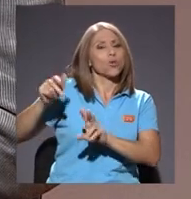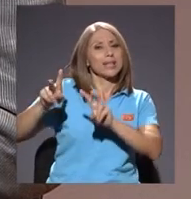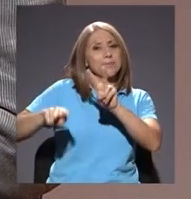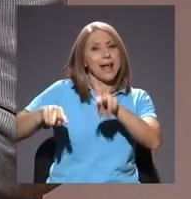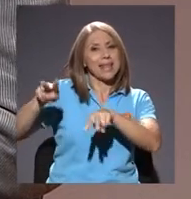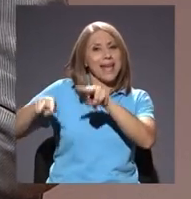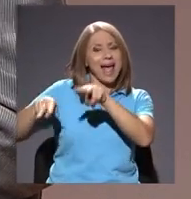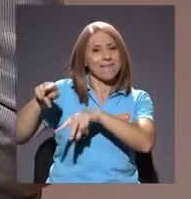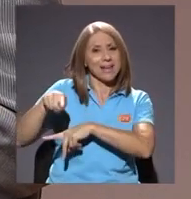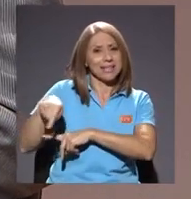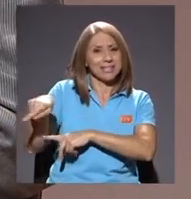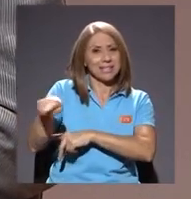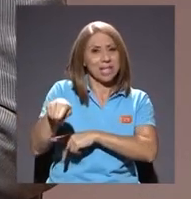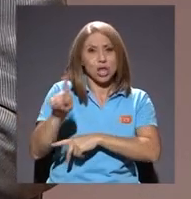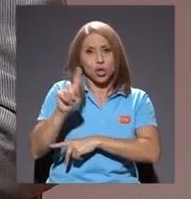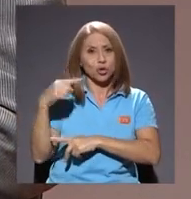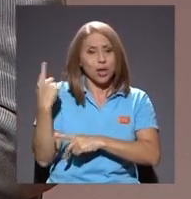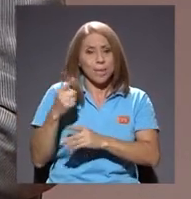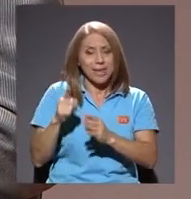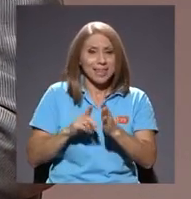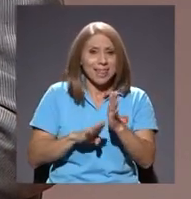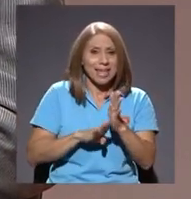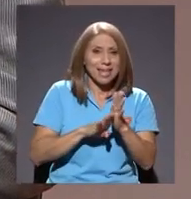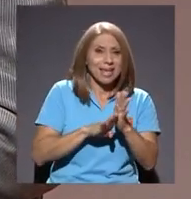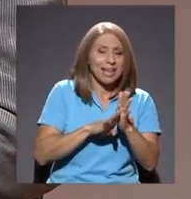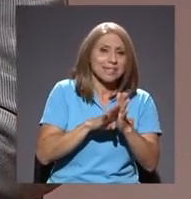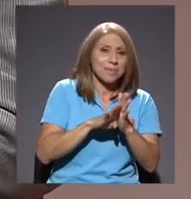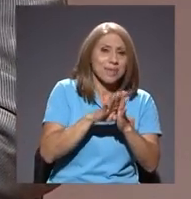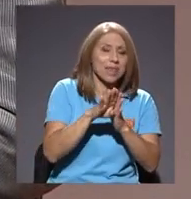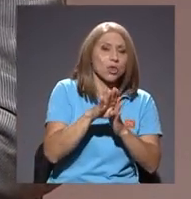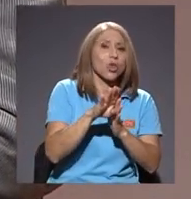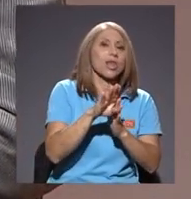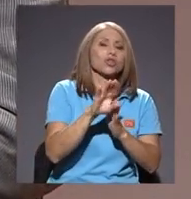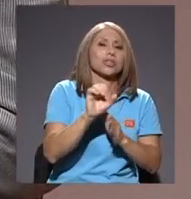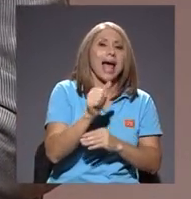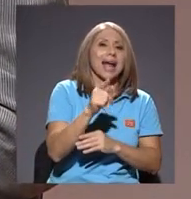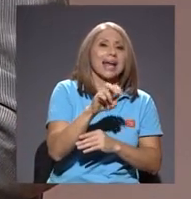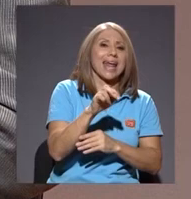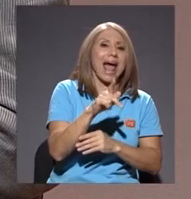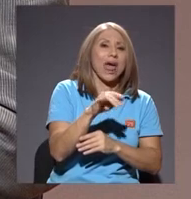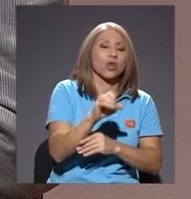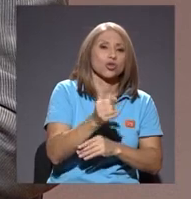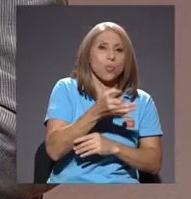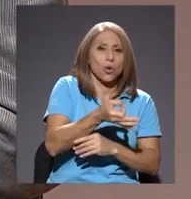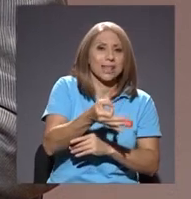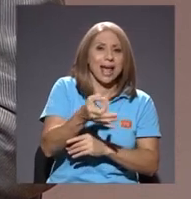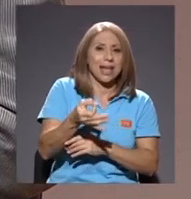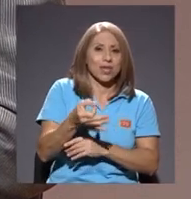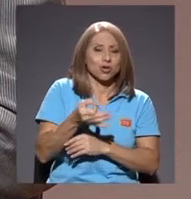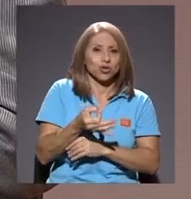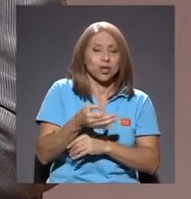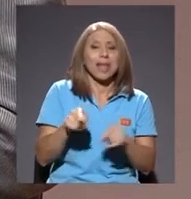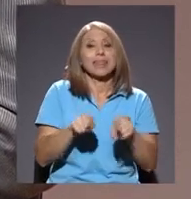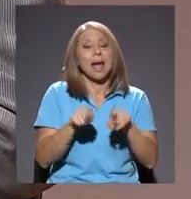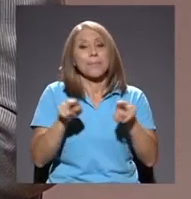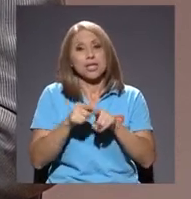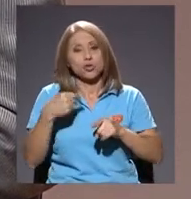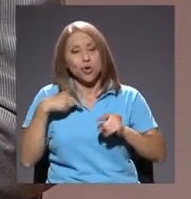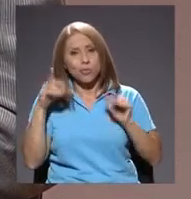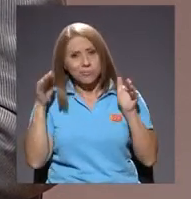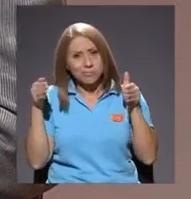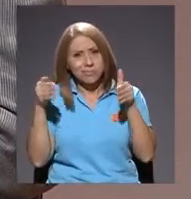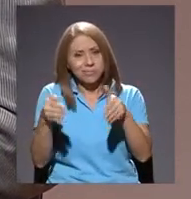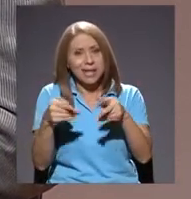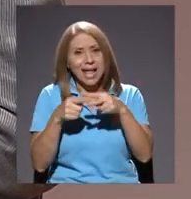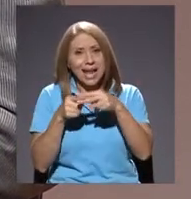no solamente de crecimiento de los agregados monetarios sino esté aquí fundamentalmente me quiero centrar en lo que es el crédito al sector